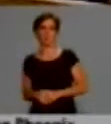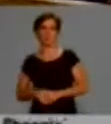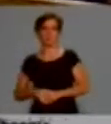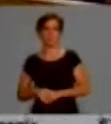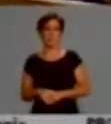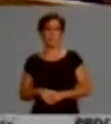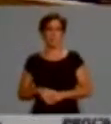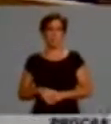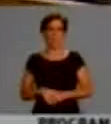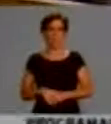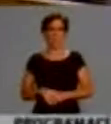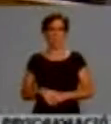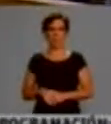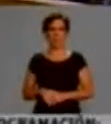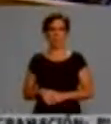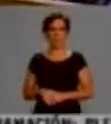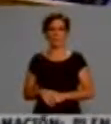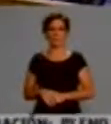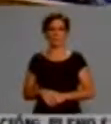Arremetió